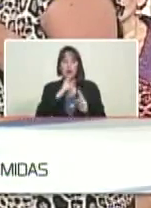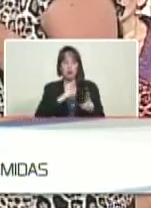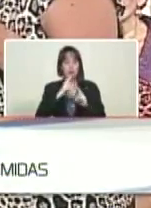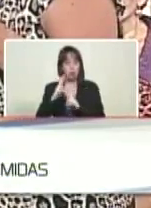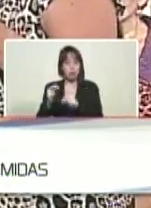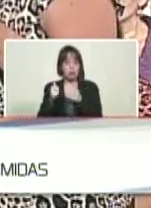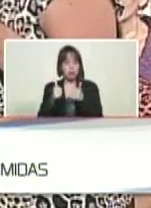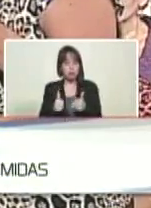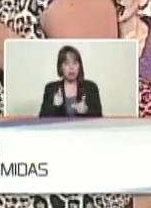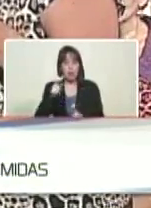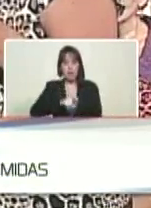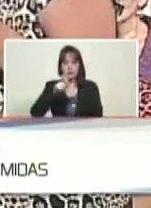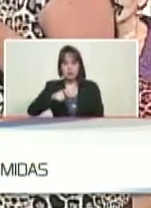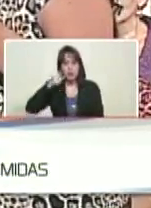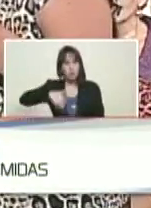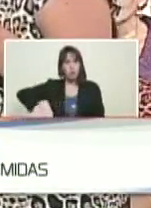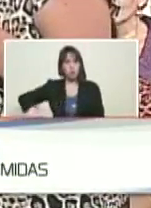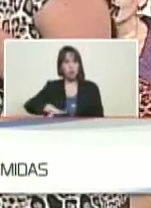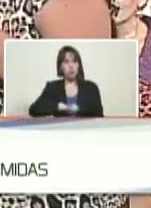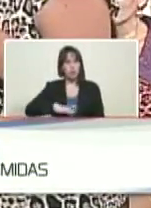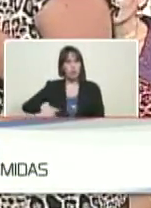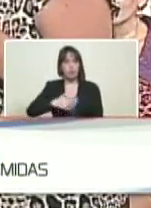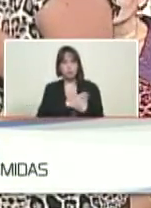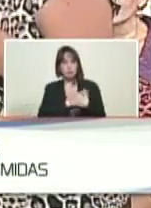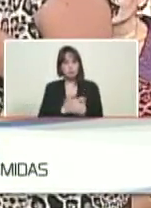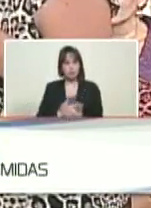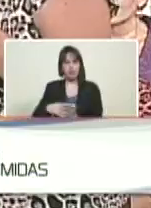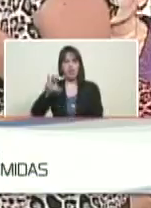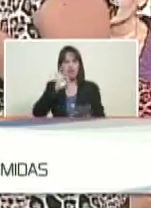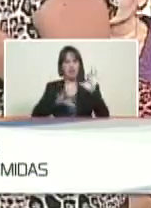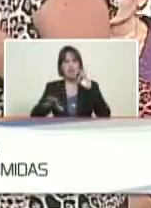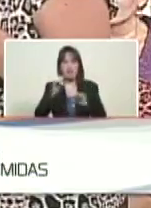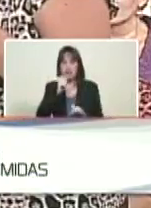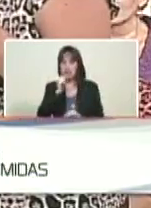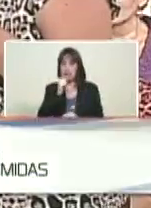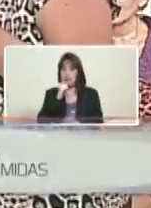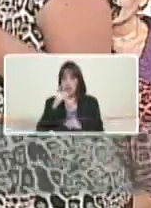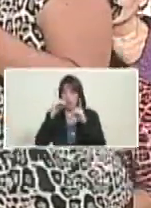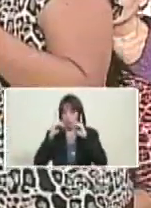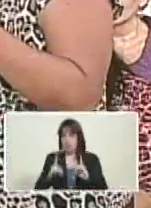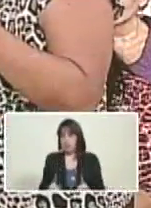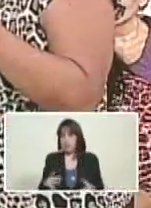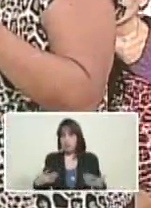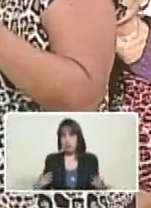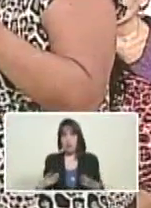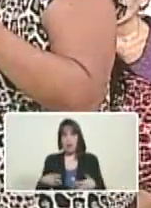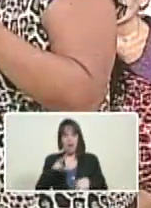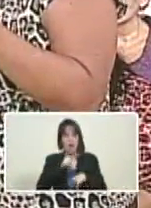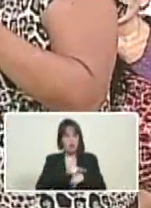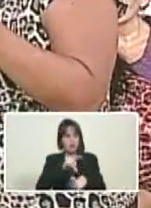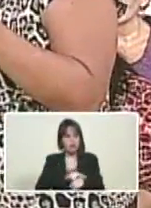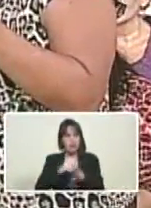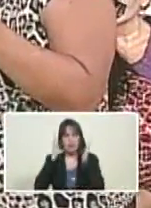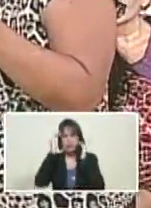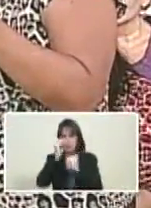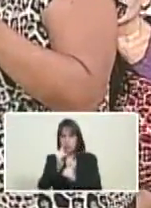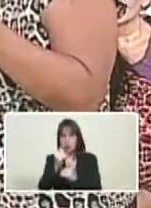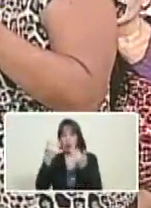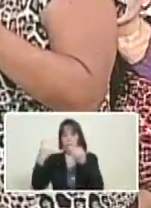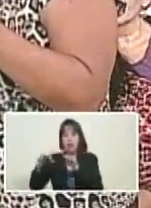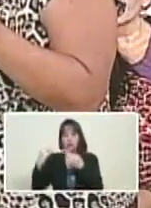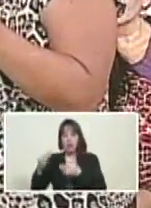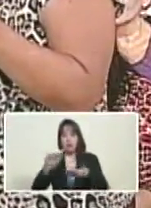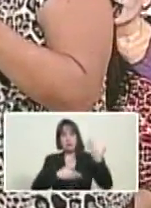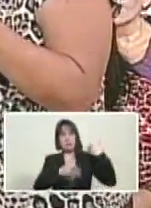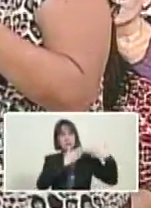las necesidades del pueblo, dándole la opción de elegir si desea ser atendido con la medicina natural,